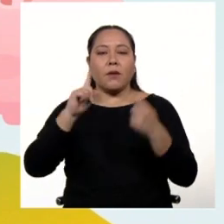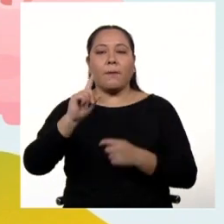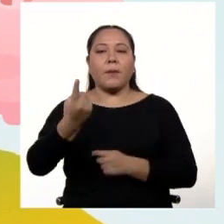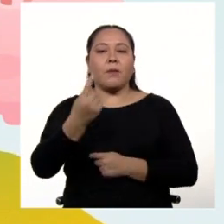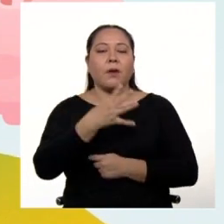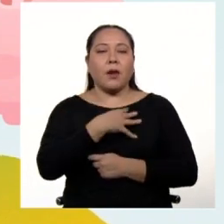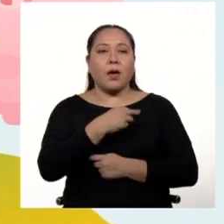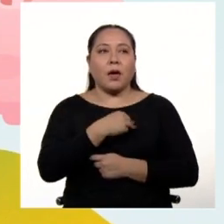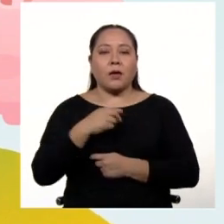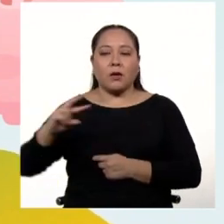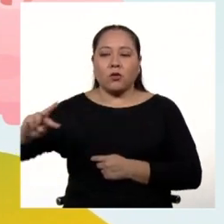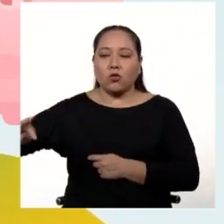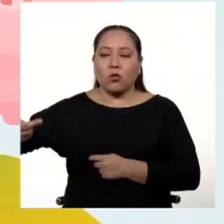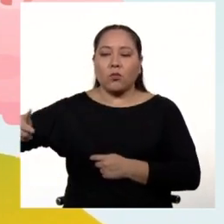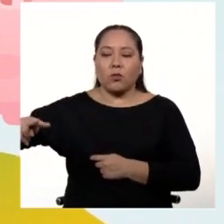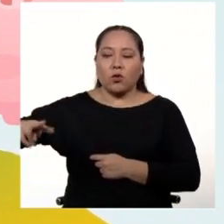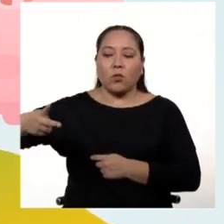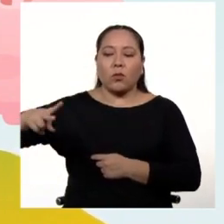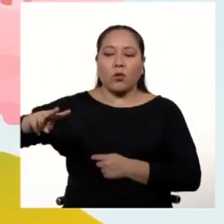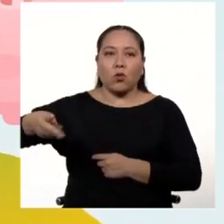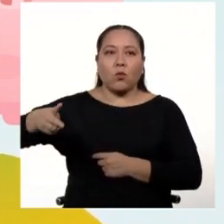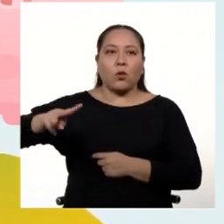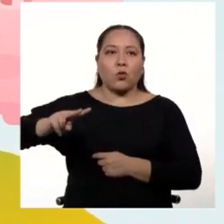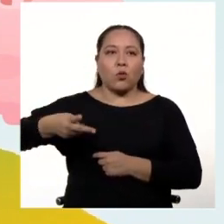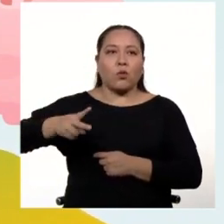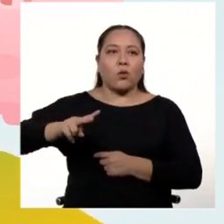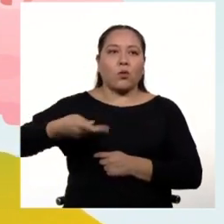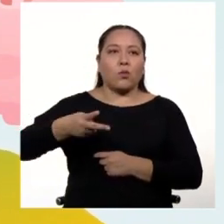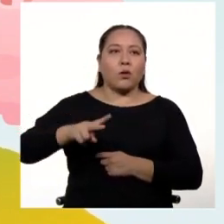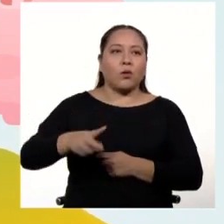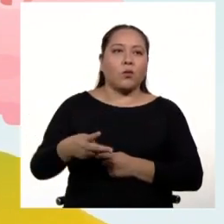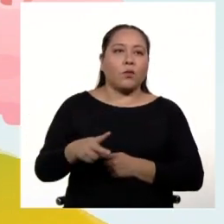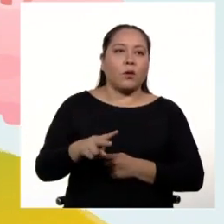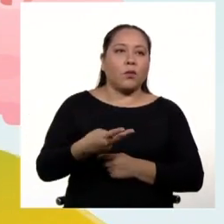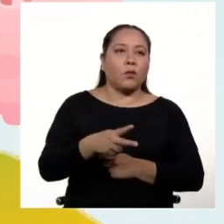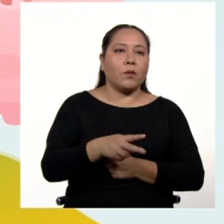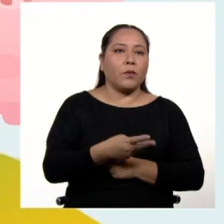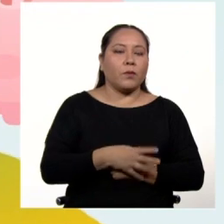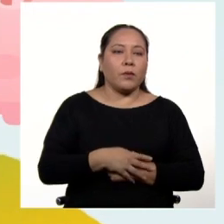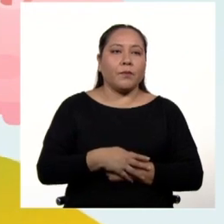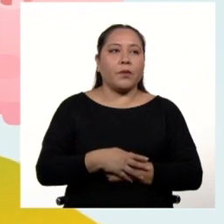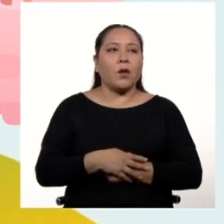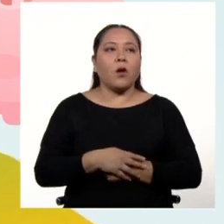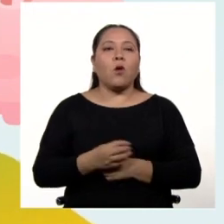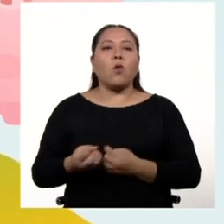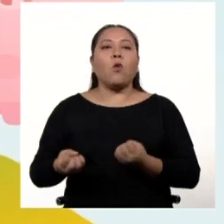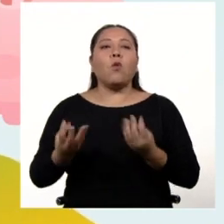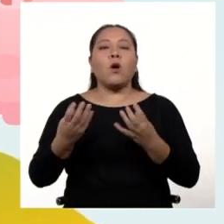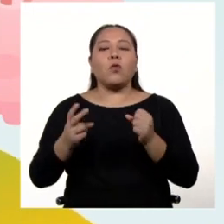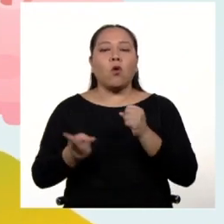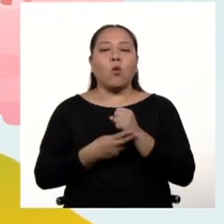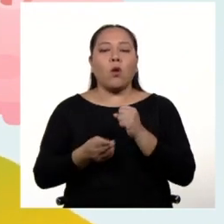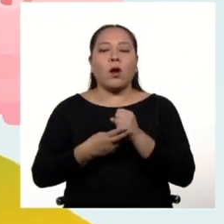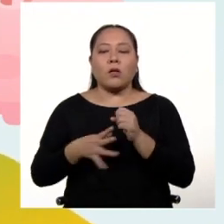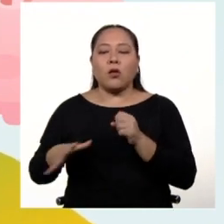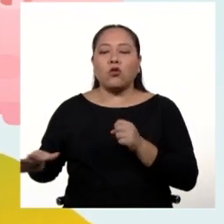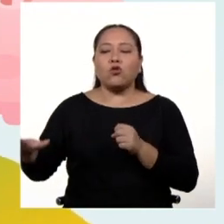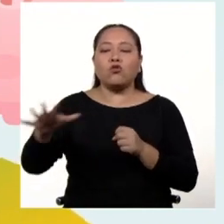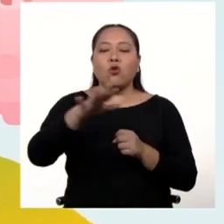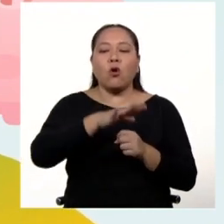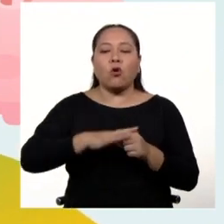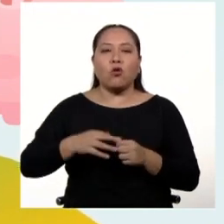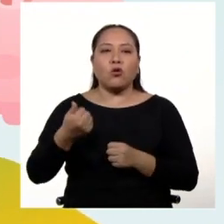Irá duplicando la cantidad en todos los cumpleaños de su hija. ¿Cuál es el total del ahorro en los 15